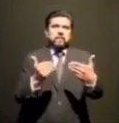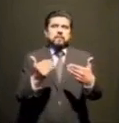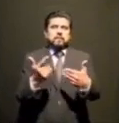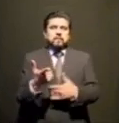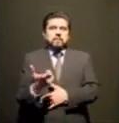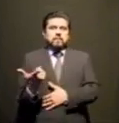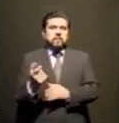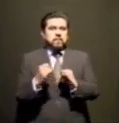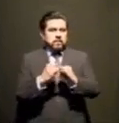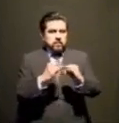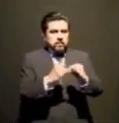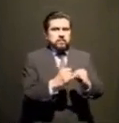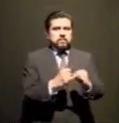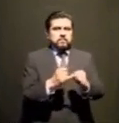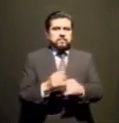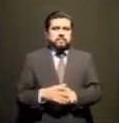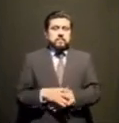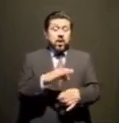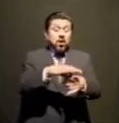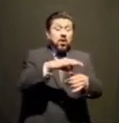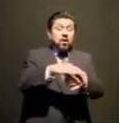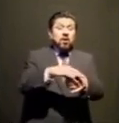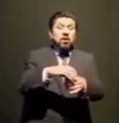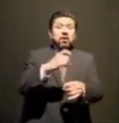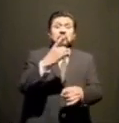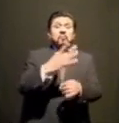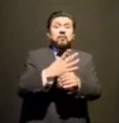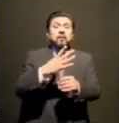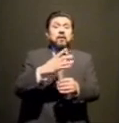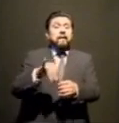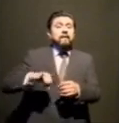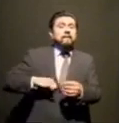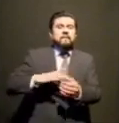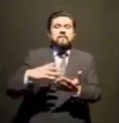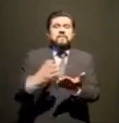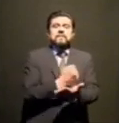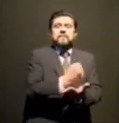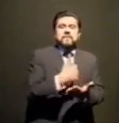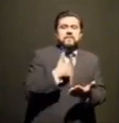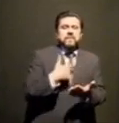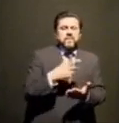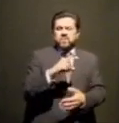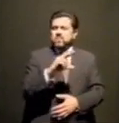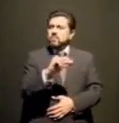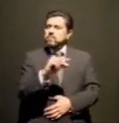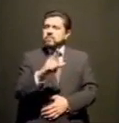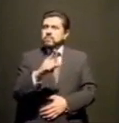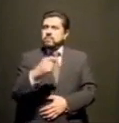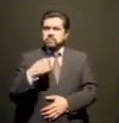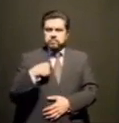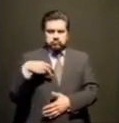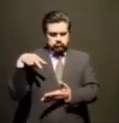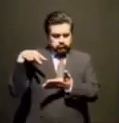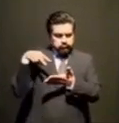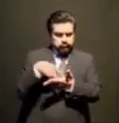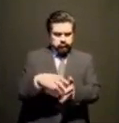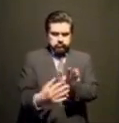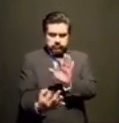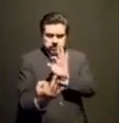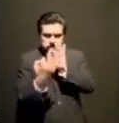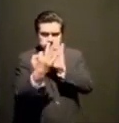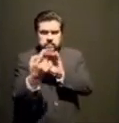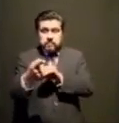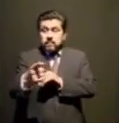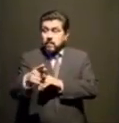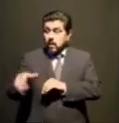democrática más allá de las urnas. Porque como lo he dicho antes y lo vuelvo a decir frente a ustedes, las personas